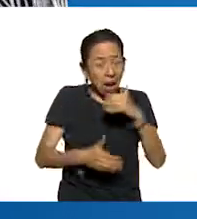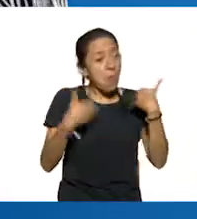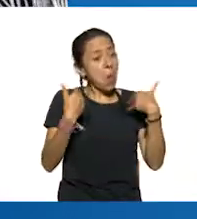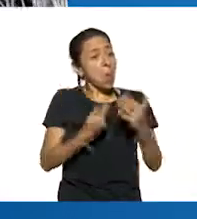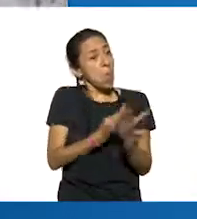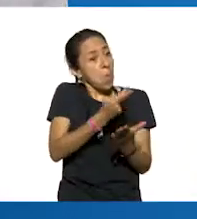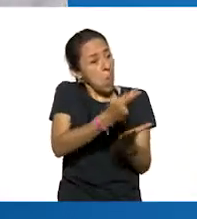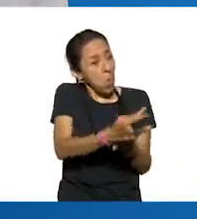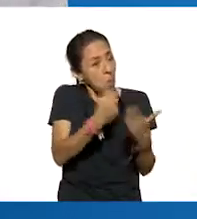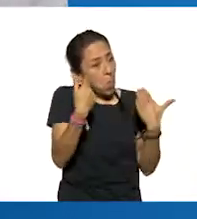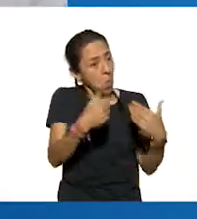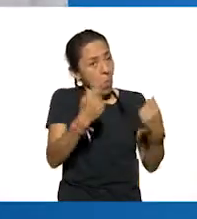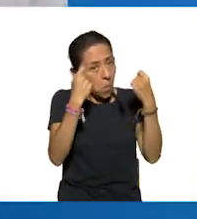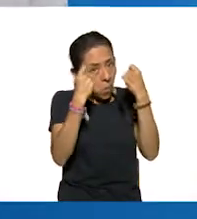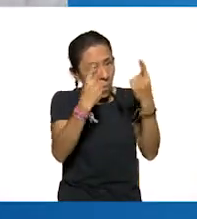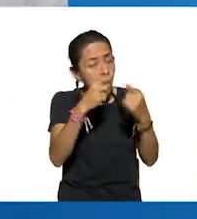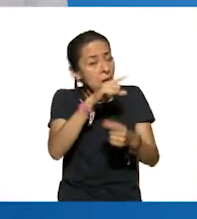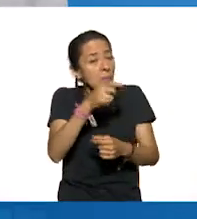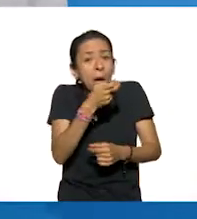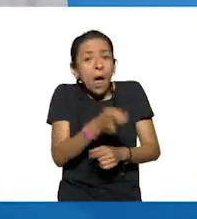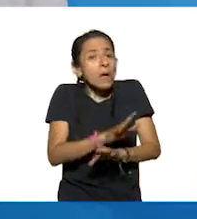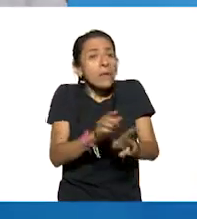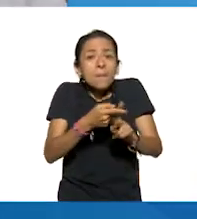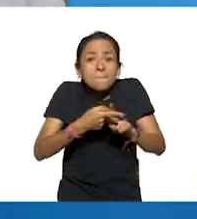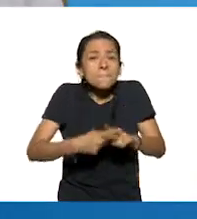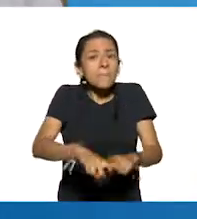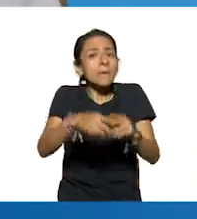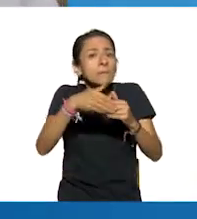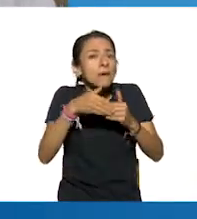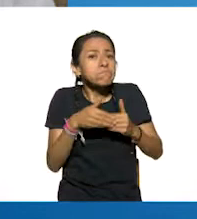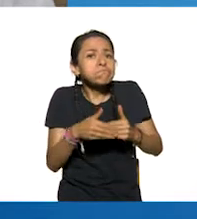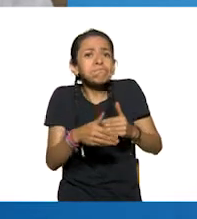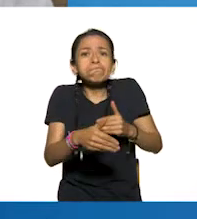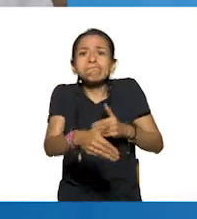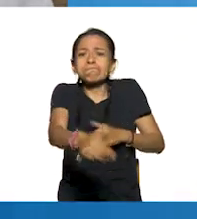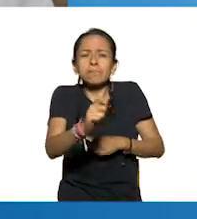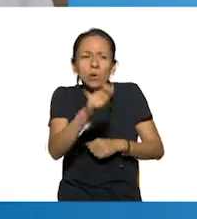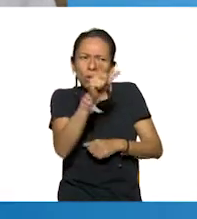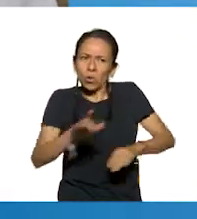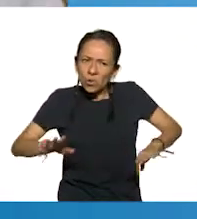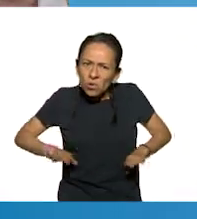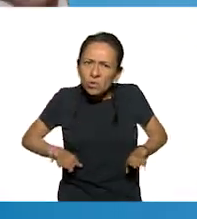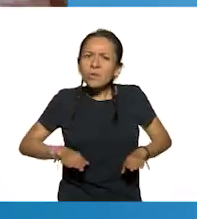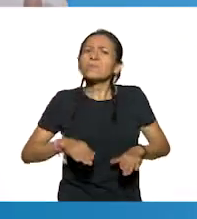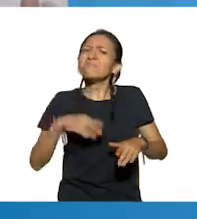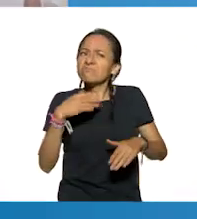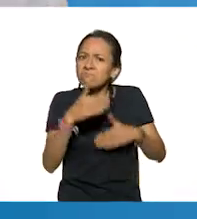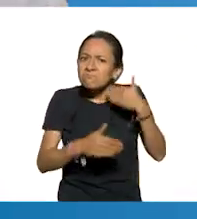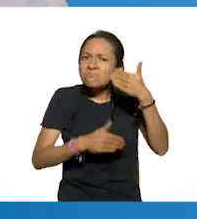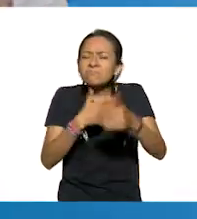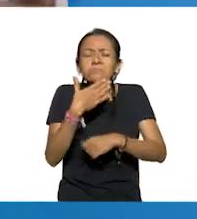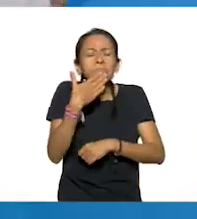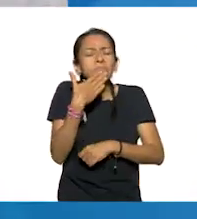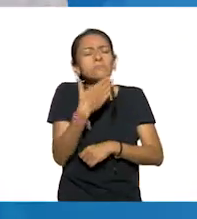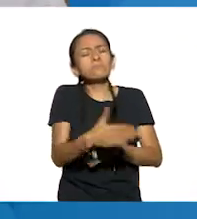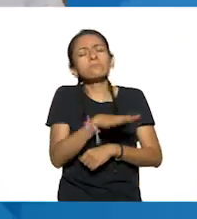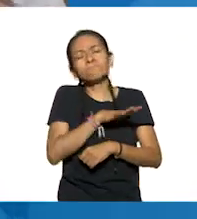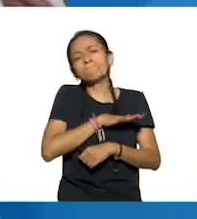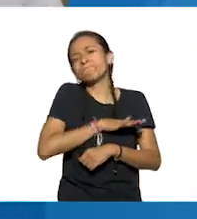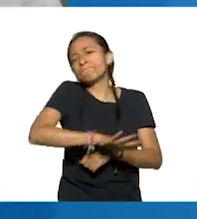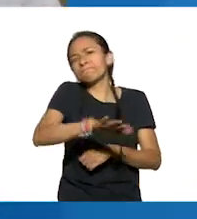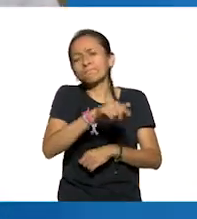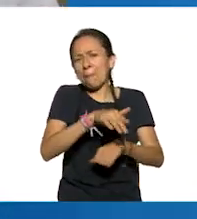partir de ese momento inicia una carrera fulgurante y brillantísima. Destaca en